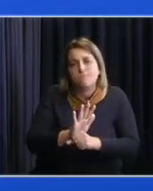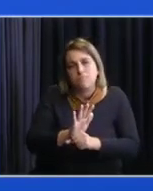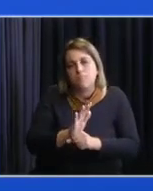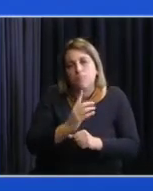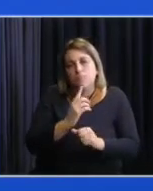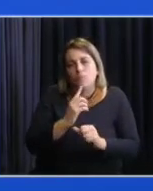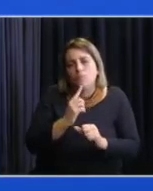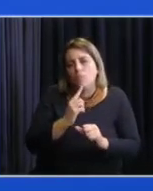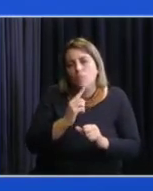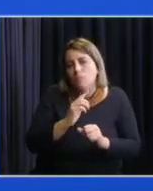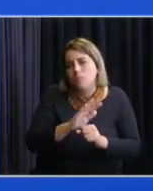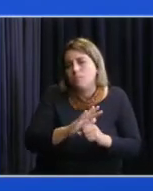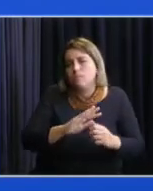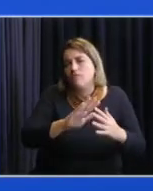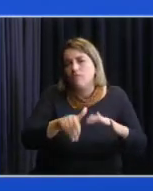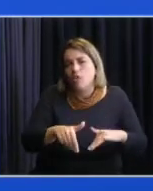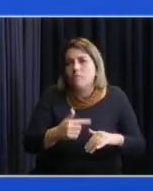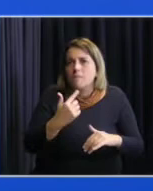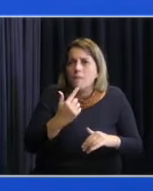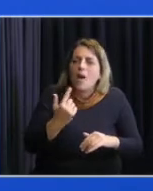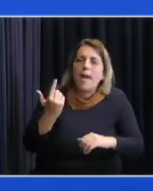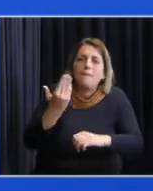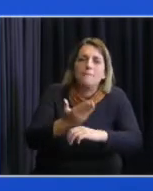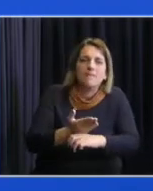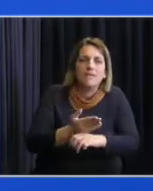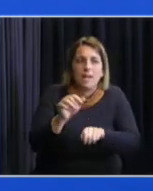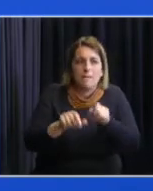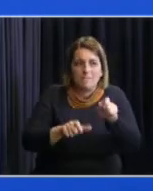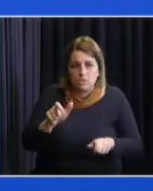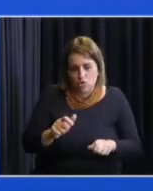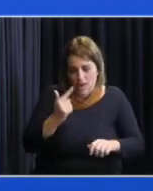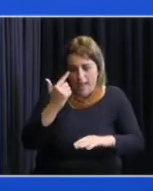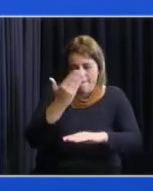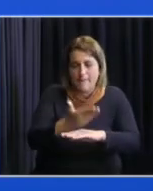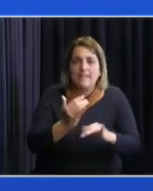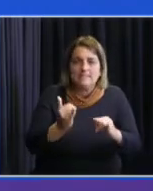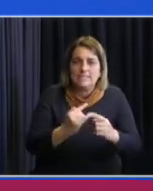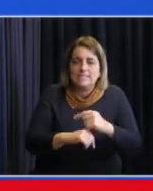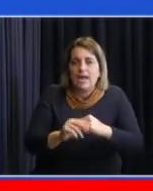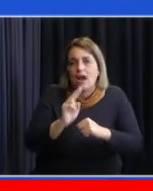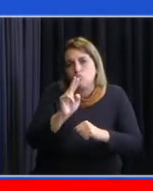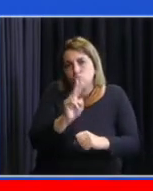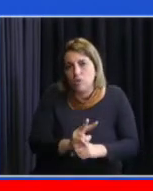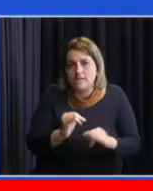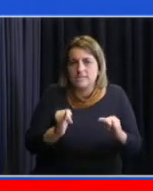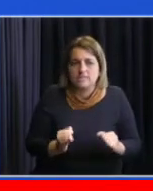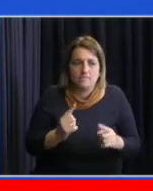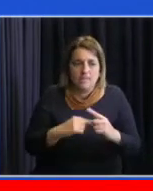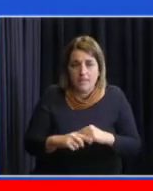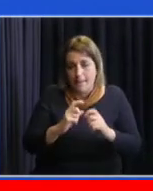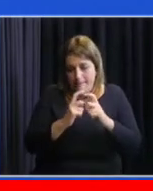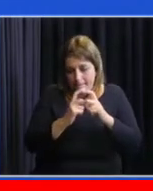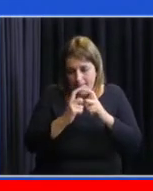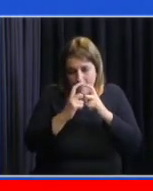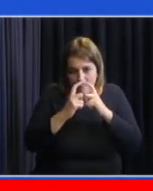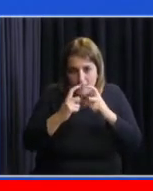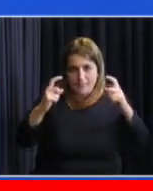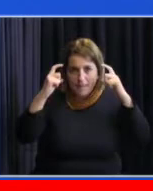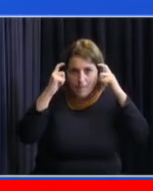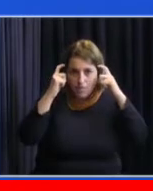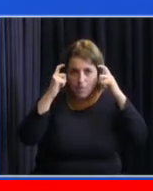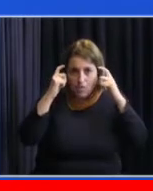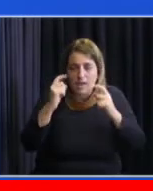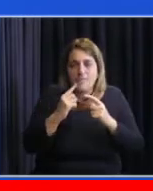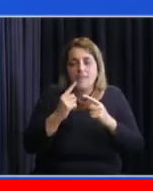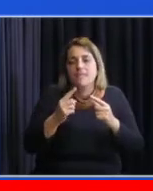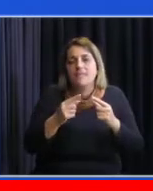que es el uso, vamos a exhortar a la gente al uso de tapabocas